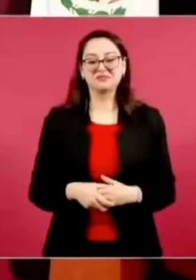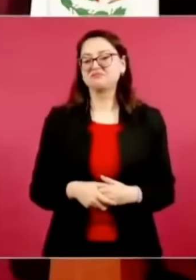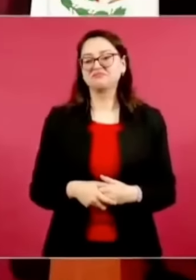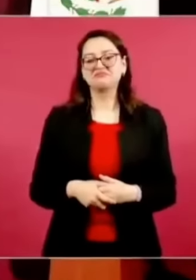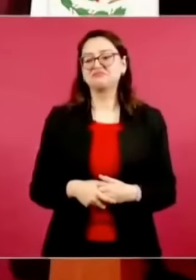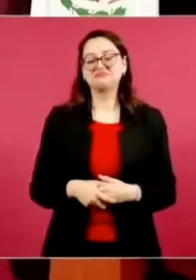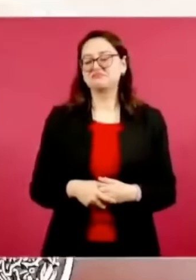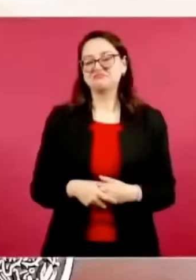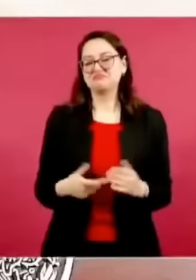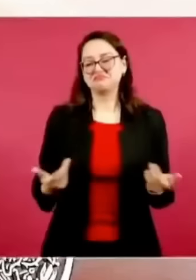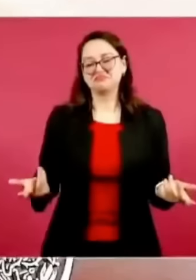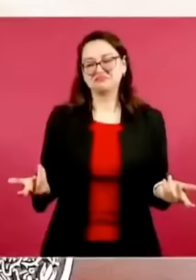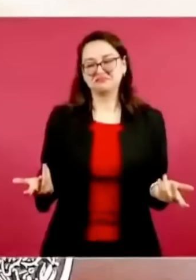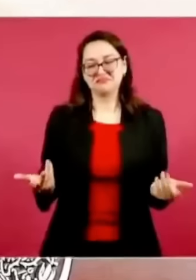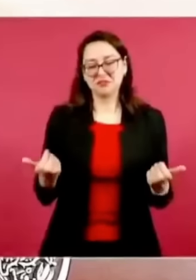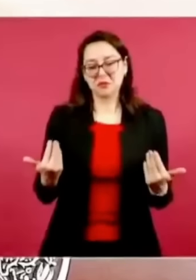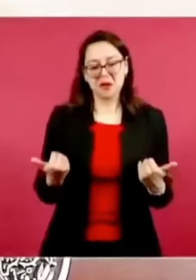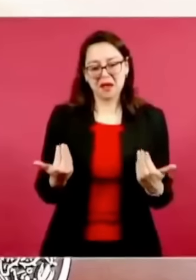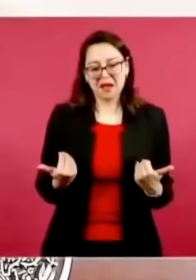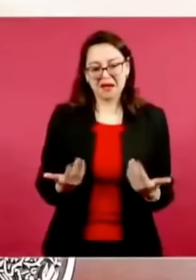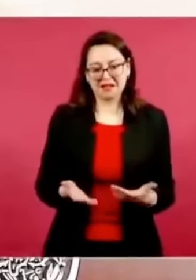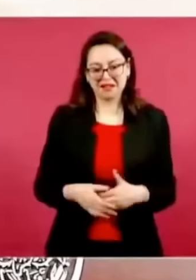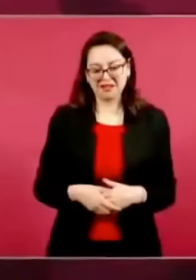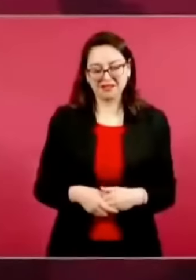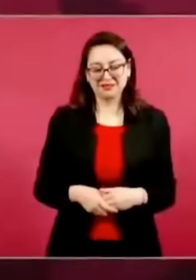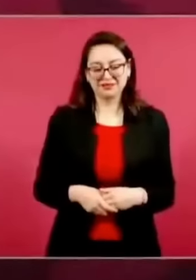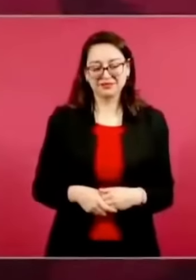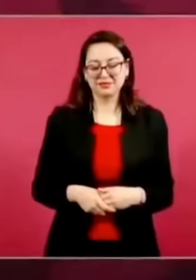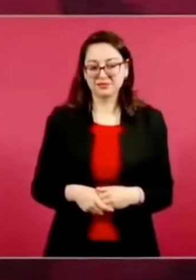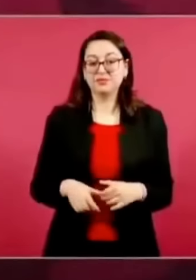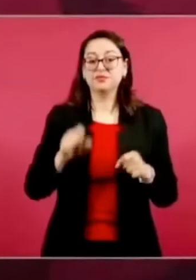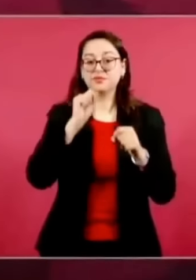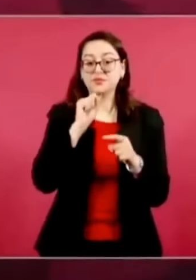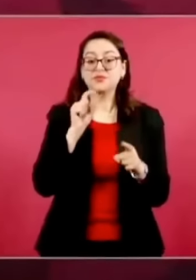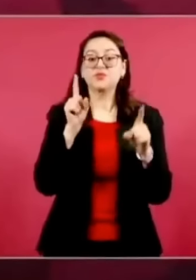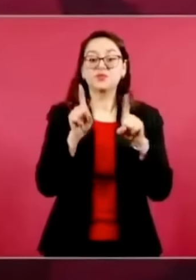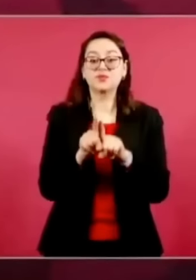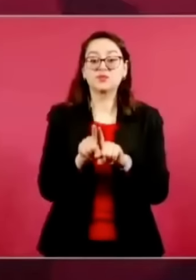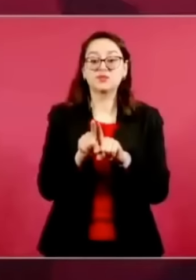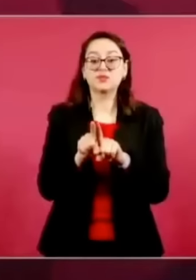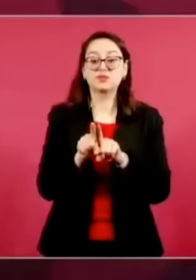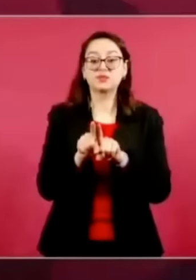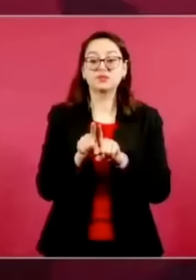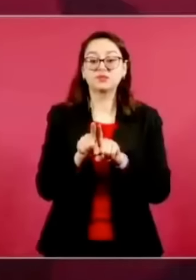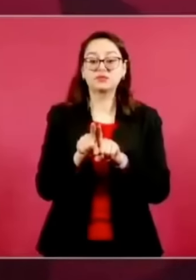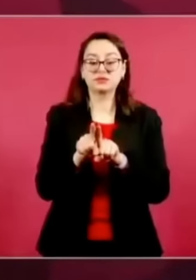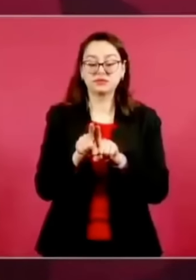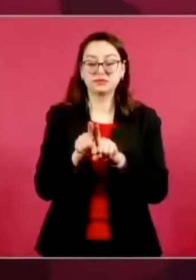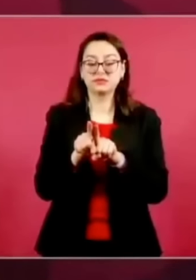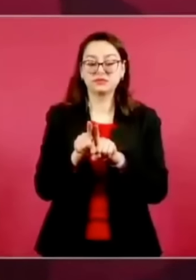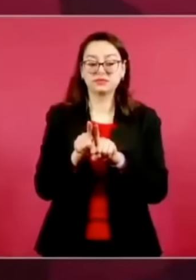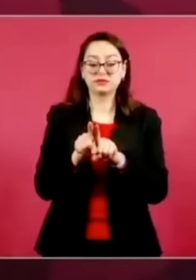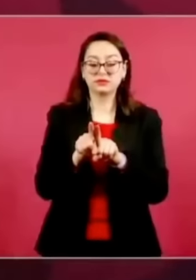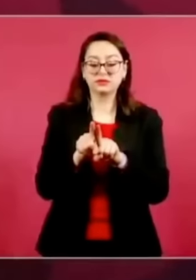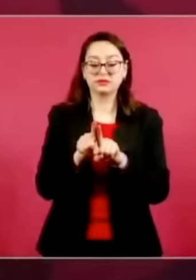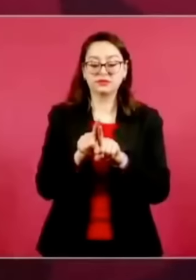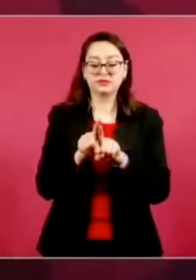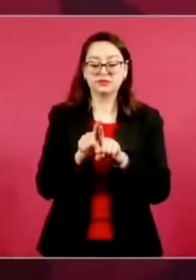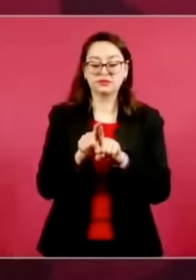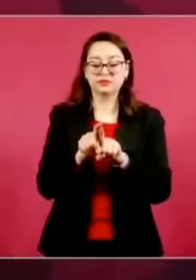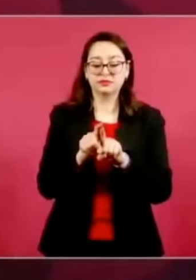10,000. Y también como 10,000 le compraban